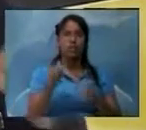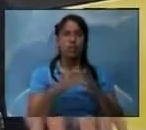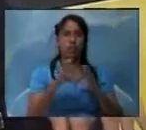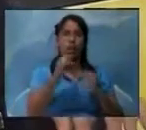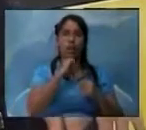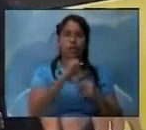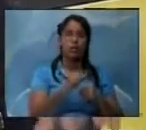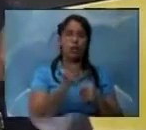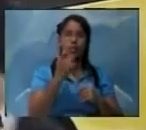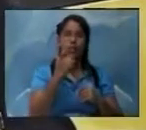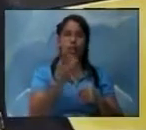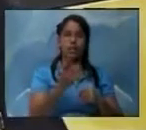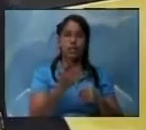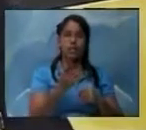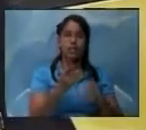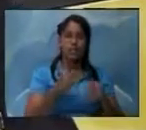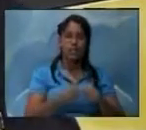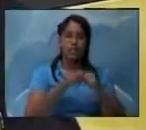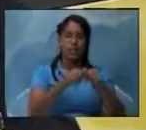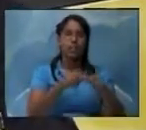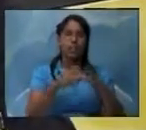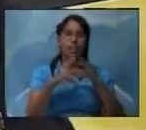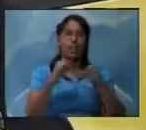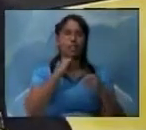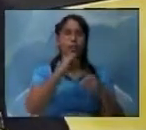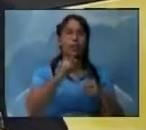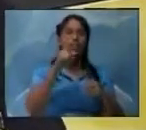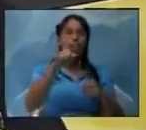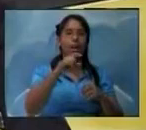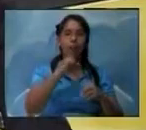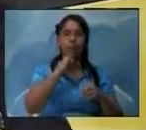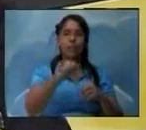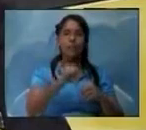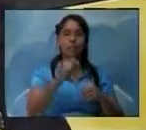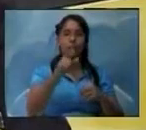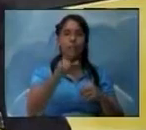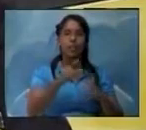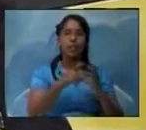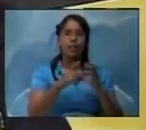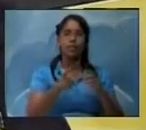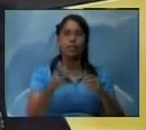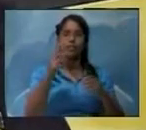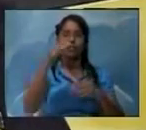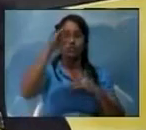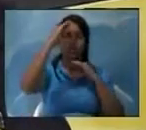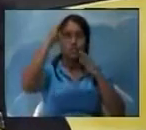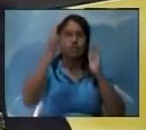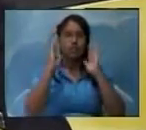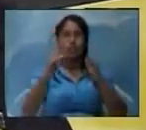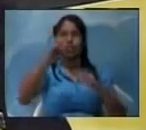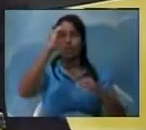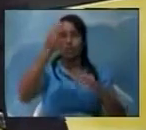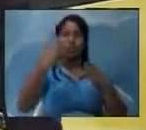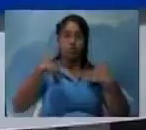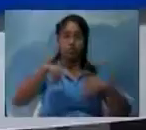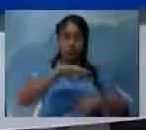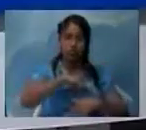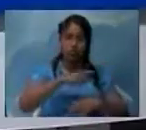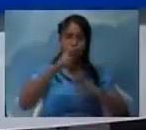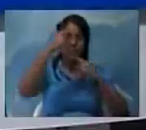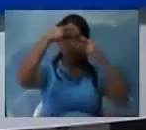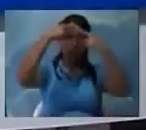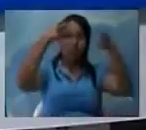final, y continuaremos con el capítulo 4, desde el 1 al 9. Atención a lo que Dios nos va a revelar el día